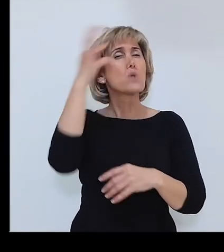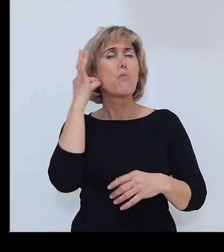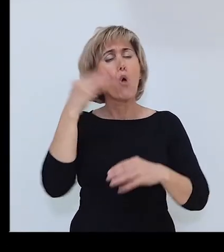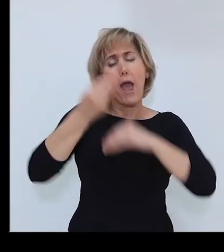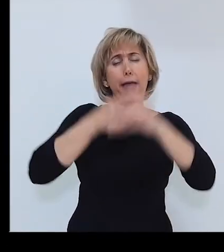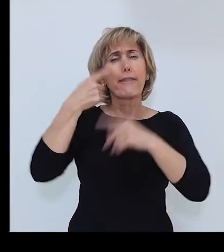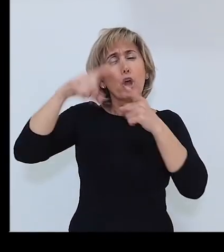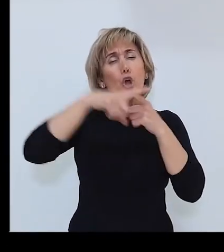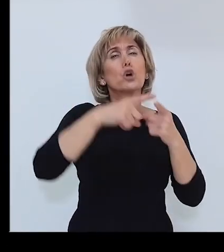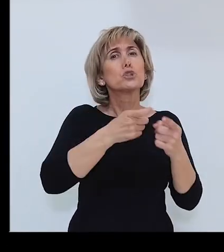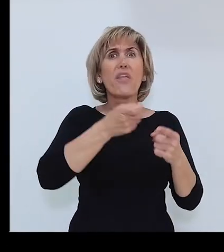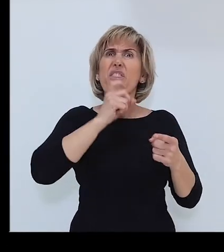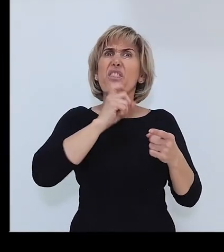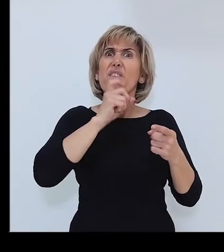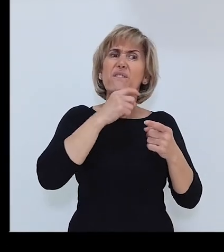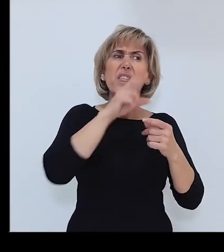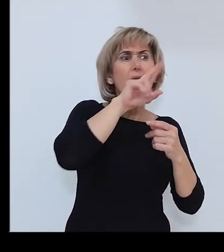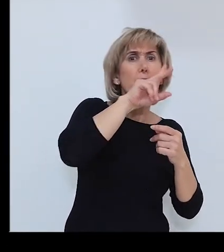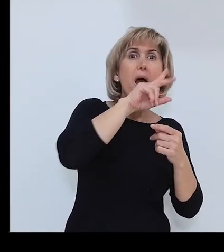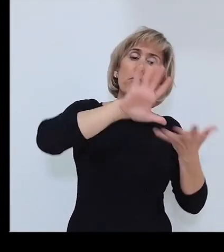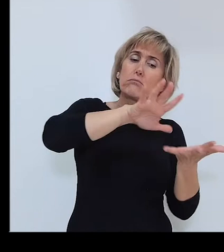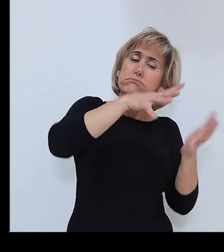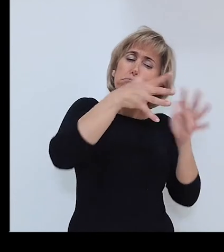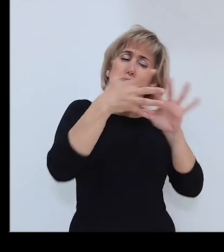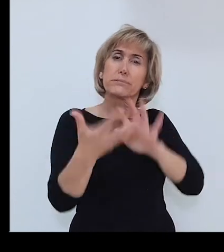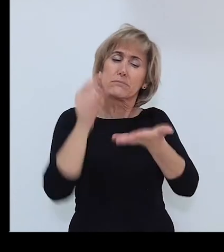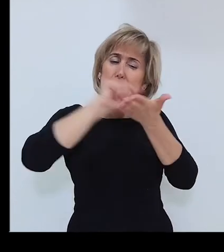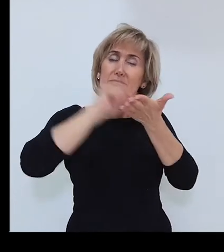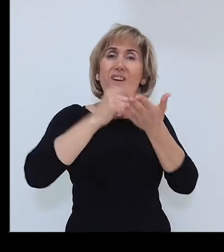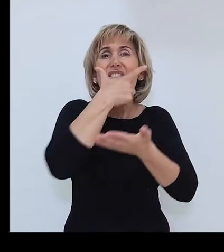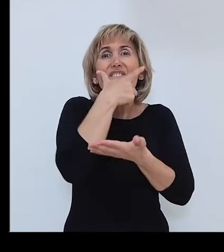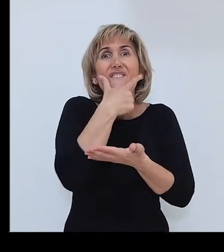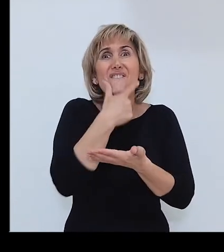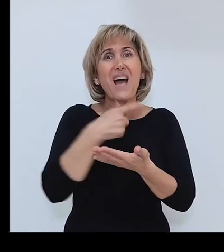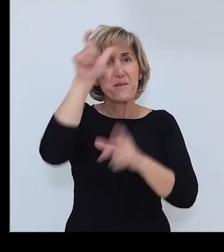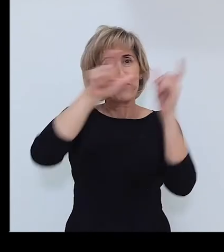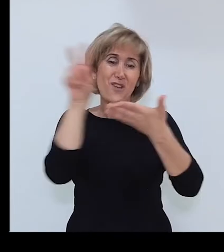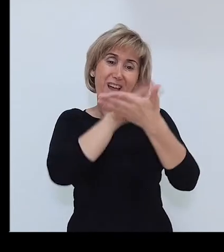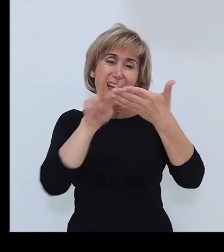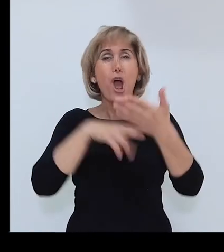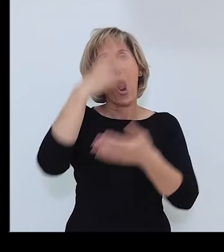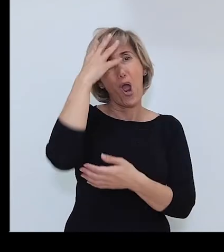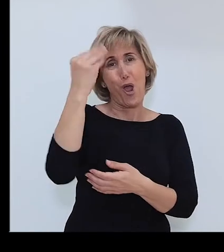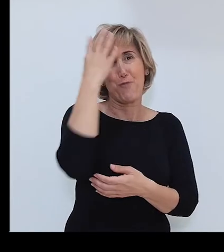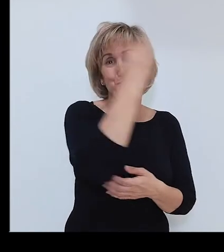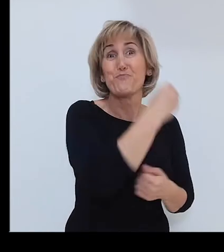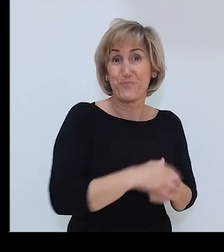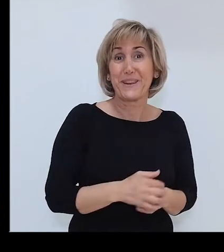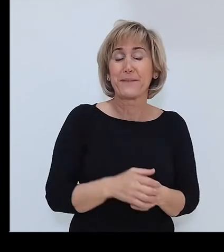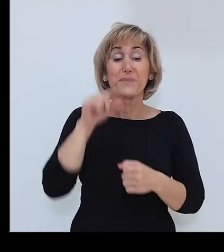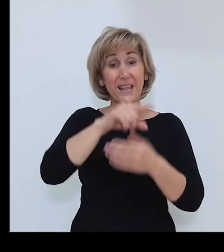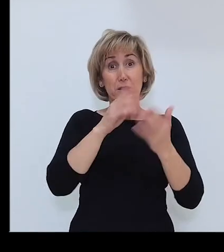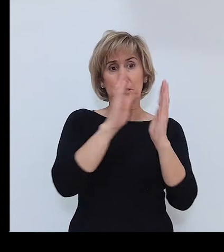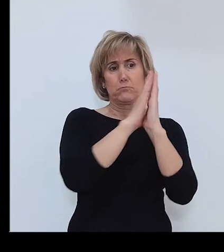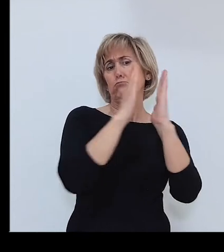difícil en un lenguaje claro y asequible, hacerlo asequible a la gente, ¿no? Entonces, esa